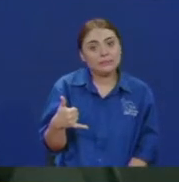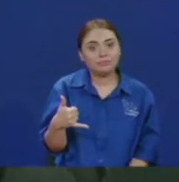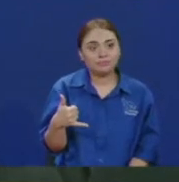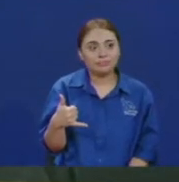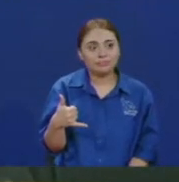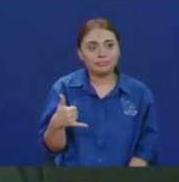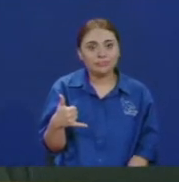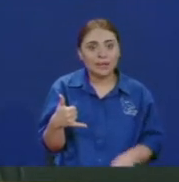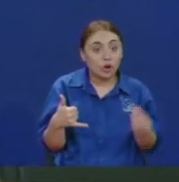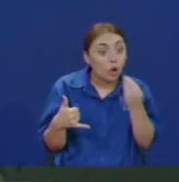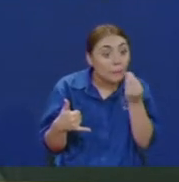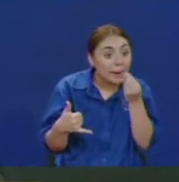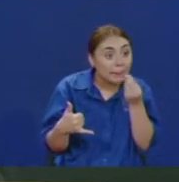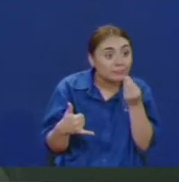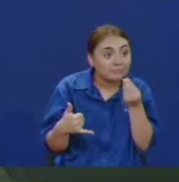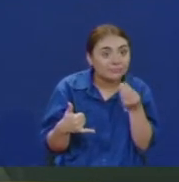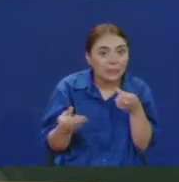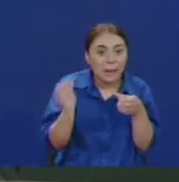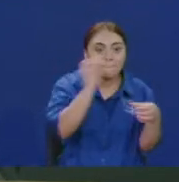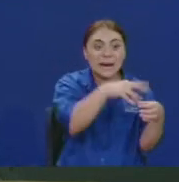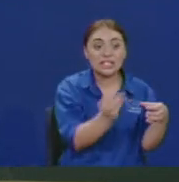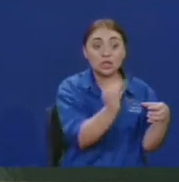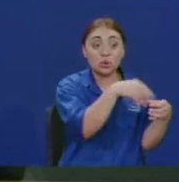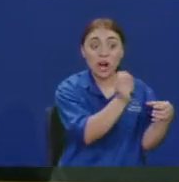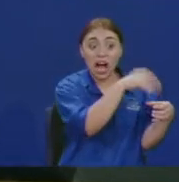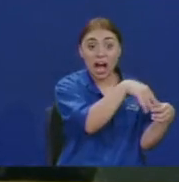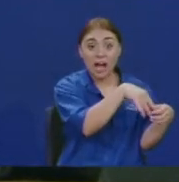El camarón que se duerme.